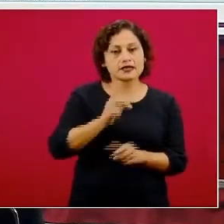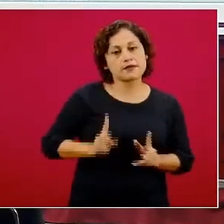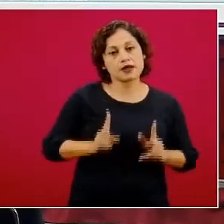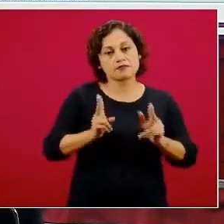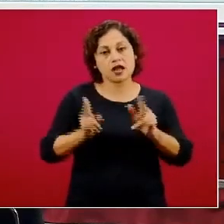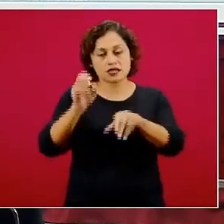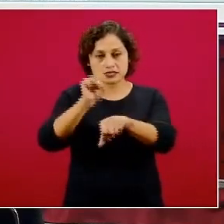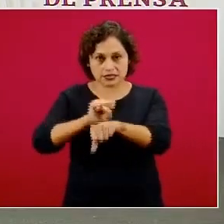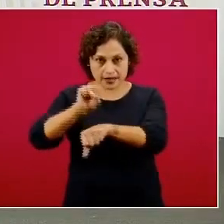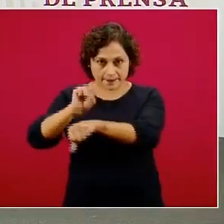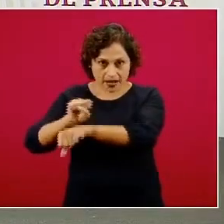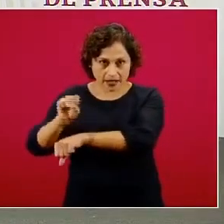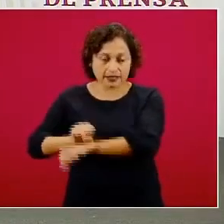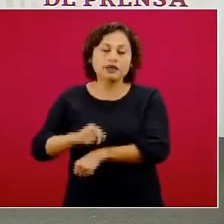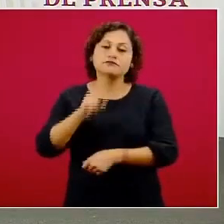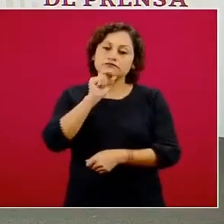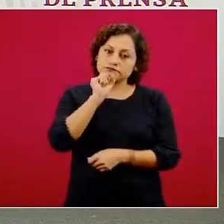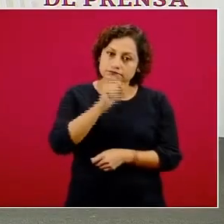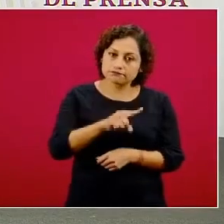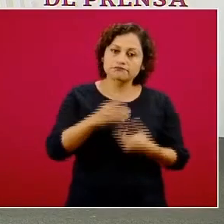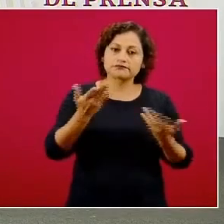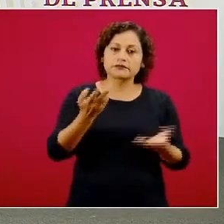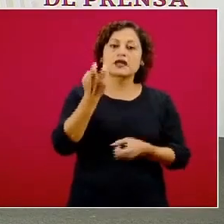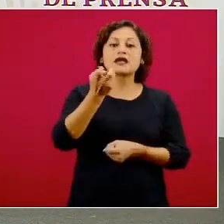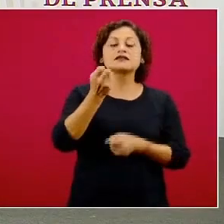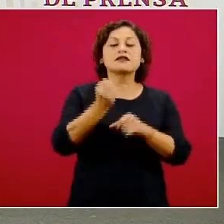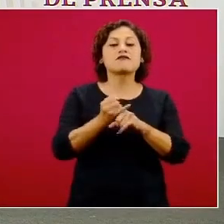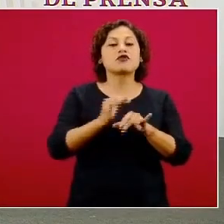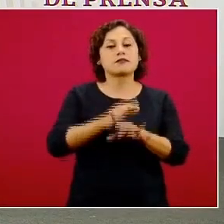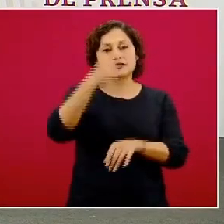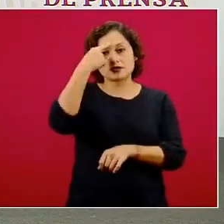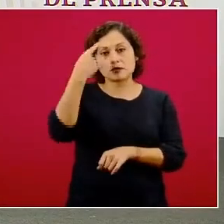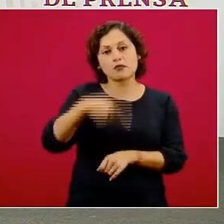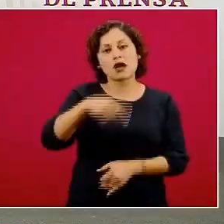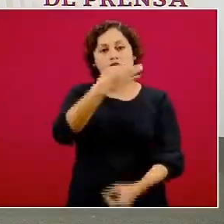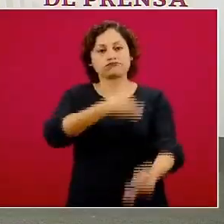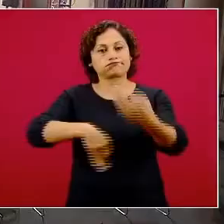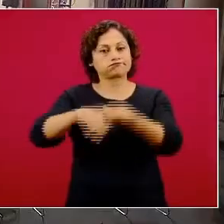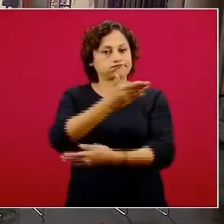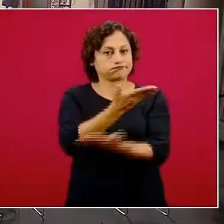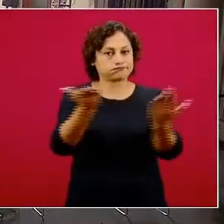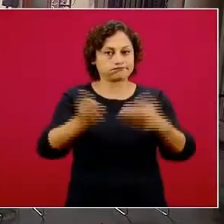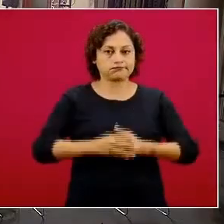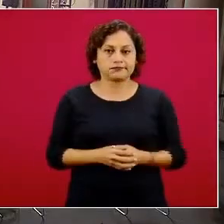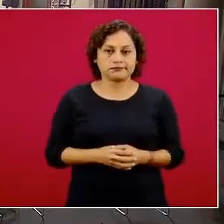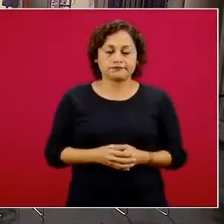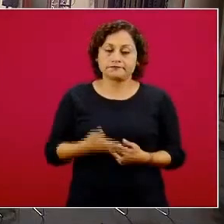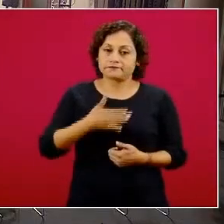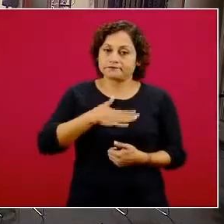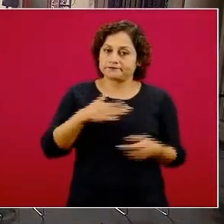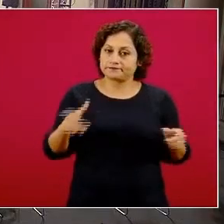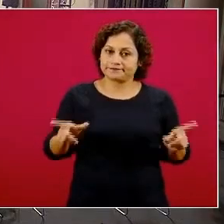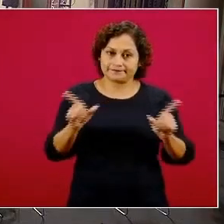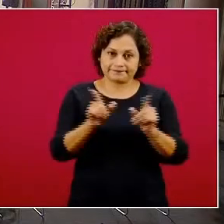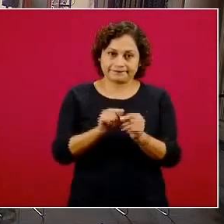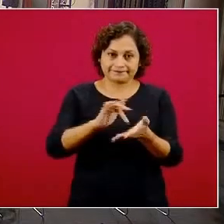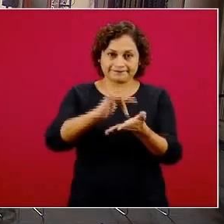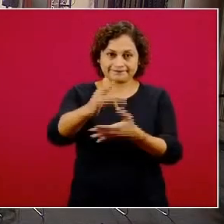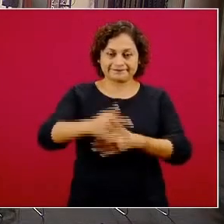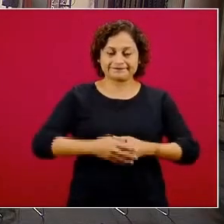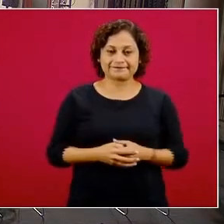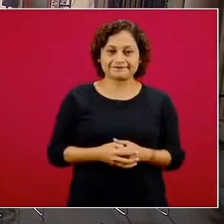y diaria, que es información para todas y todos ustedes. Sería todo de mi parte esta noche. Muchas